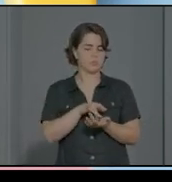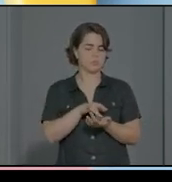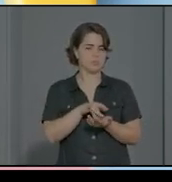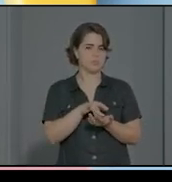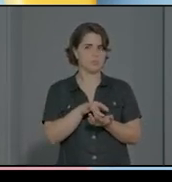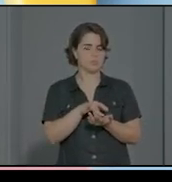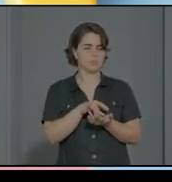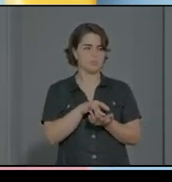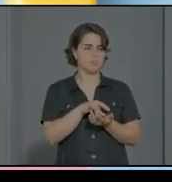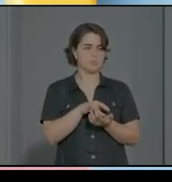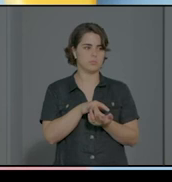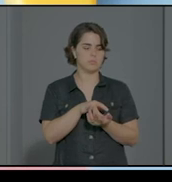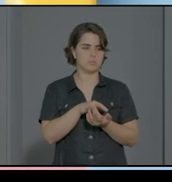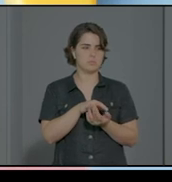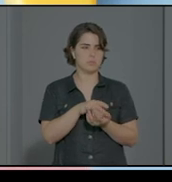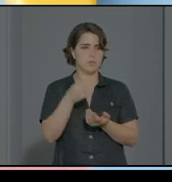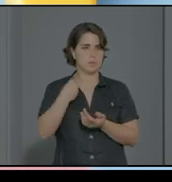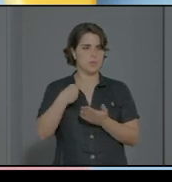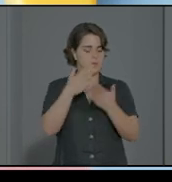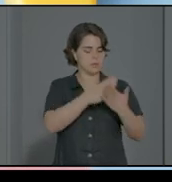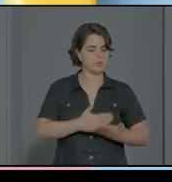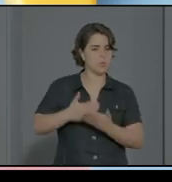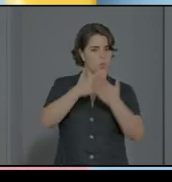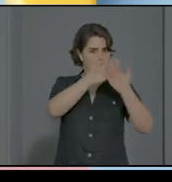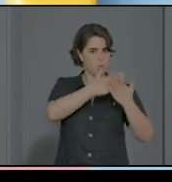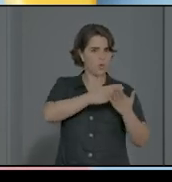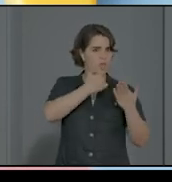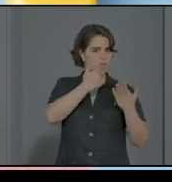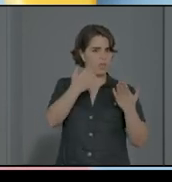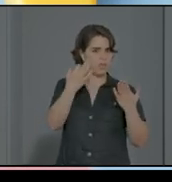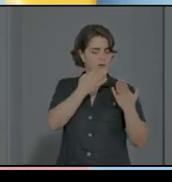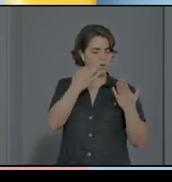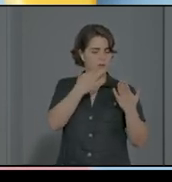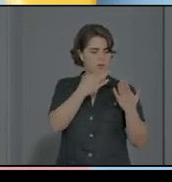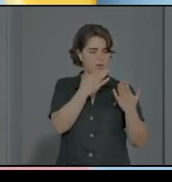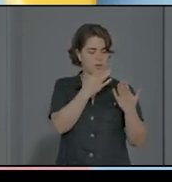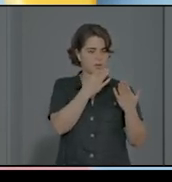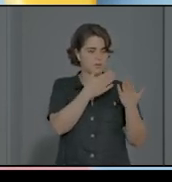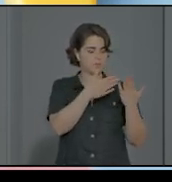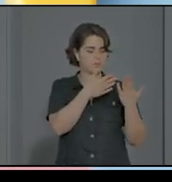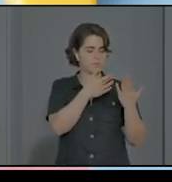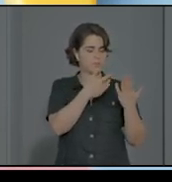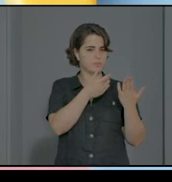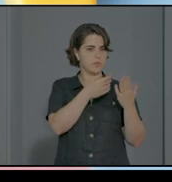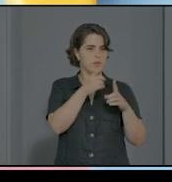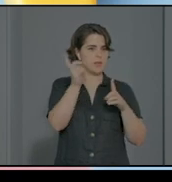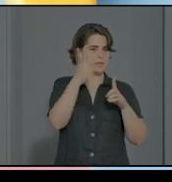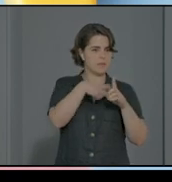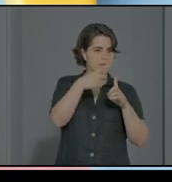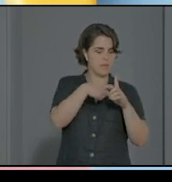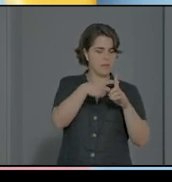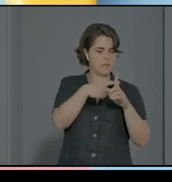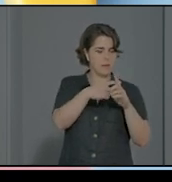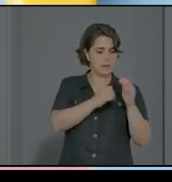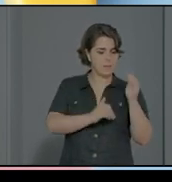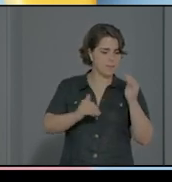que muchos estudios nos dicen que hay niveles más altos en casos de contextos atípicos